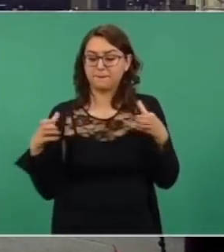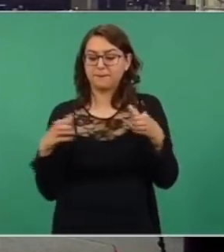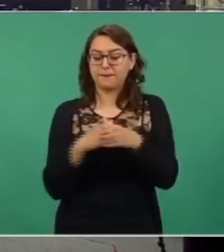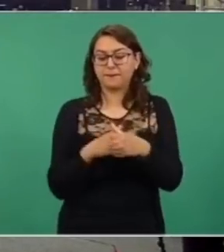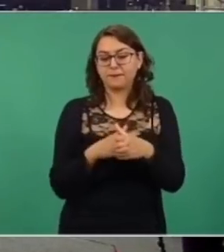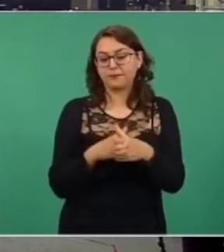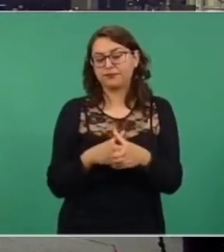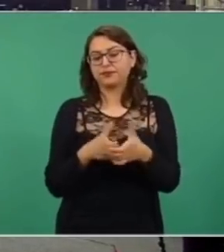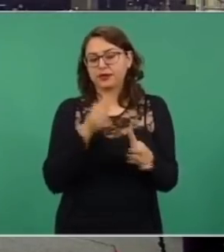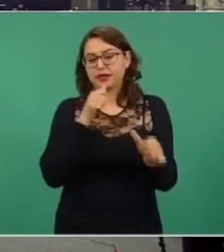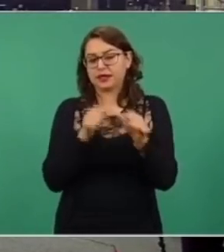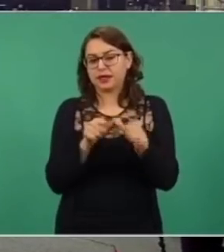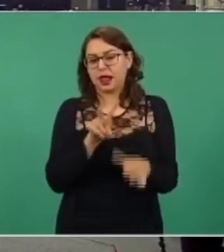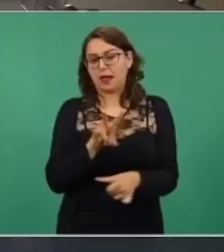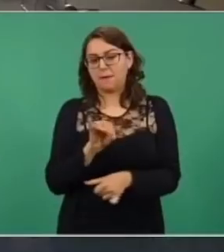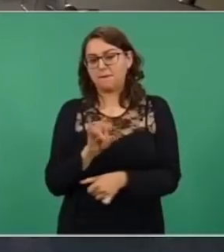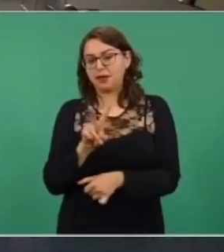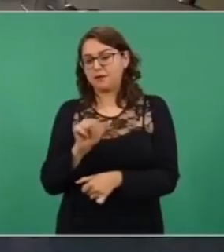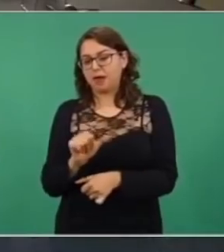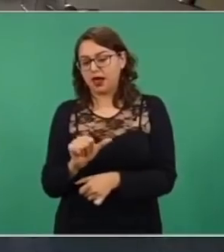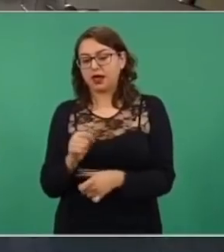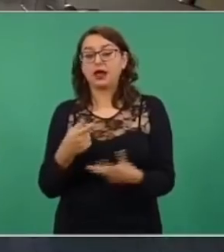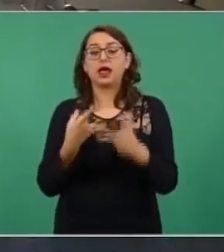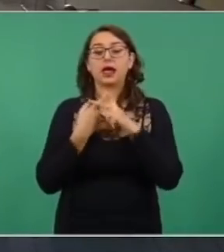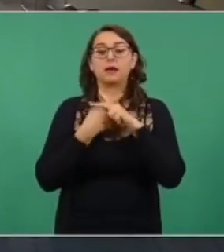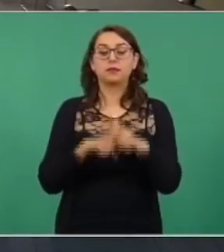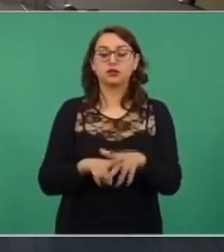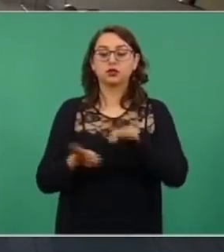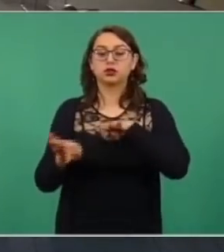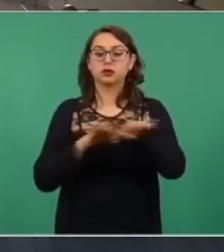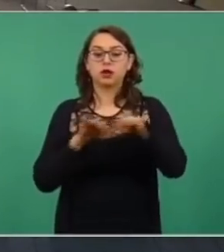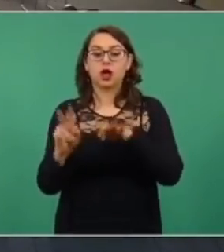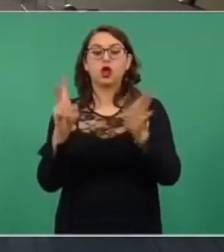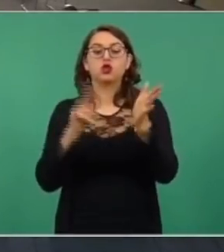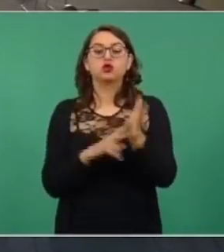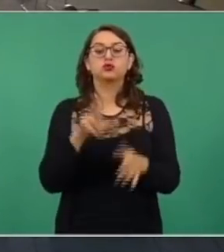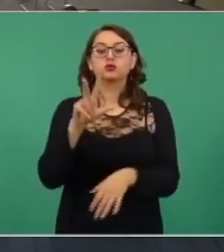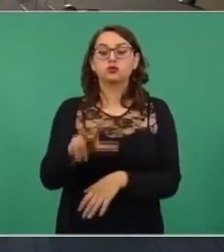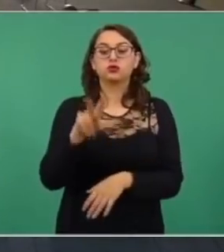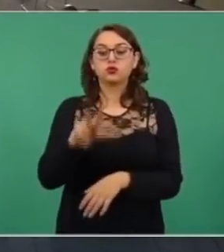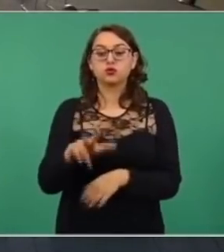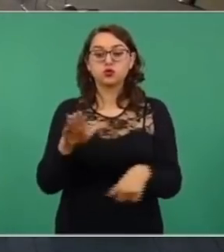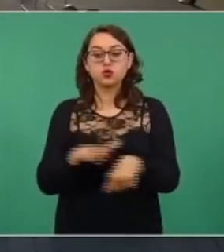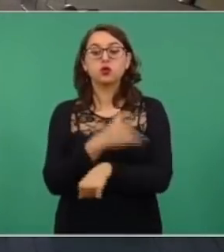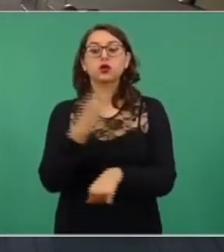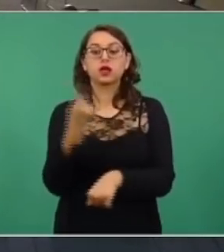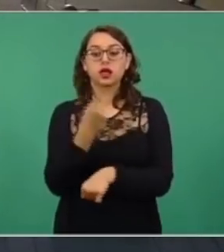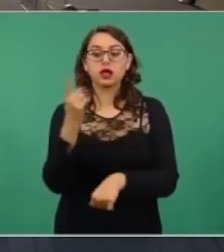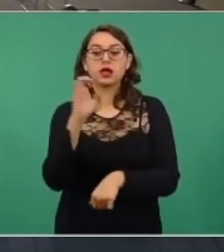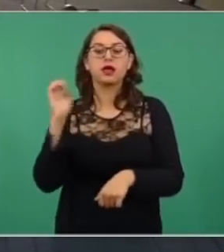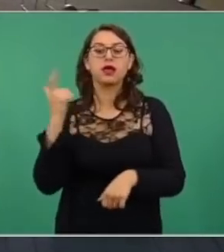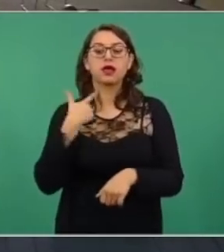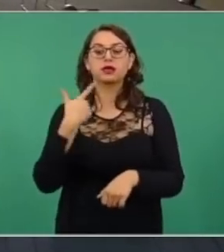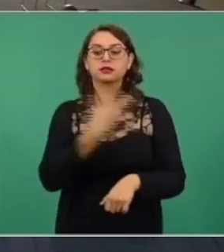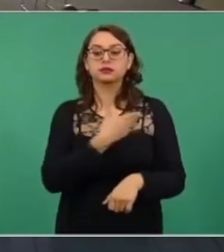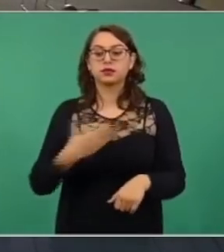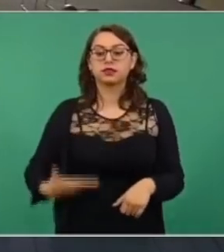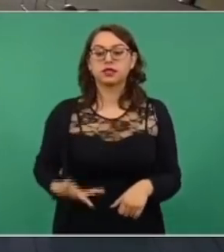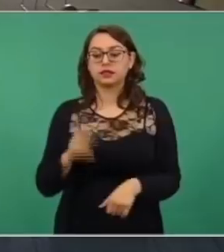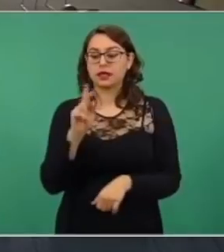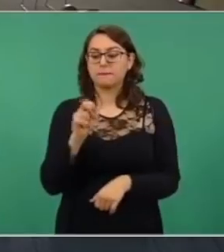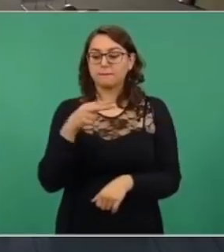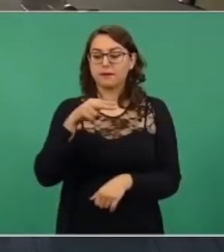sus operaciones en 2018 gracias al respaldo del gobierno de Enrique Peña Nieto, justo a su